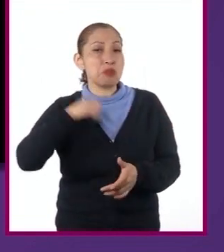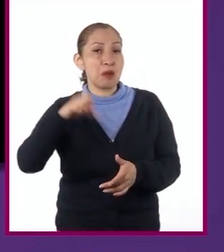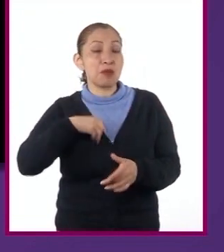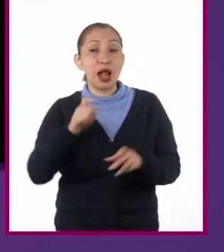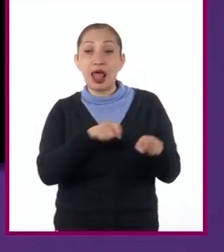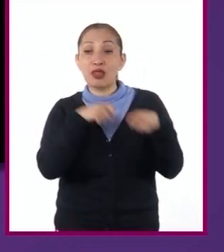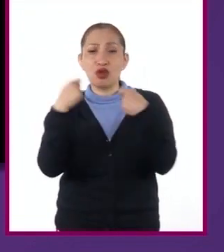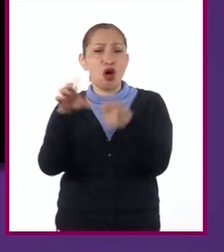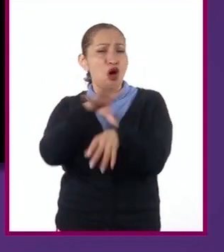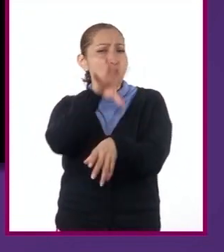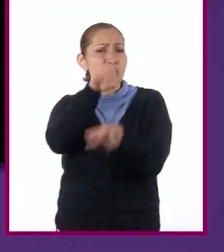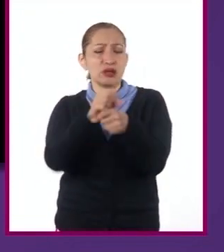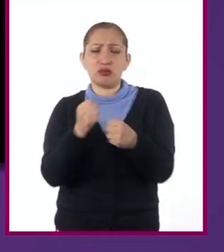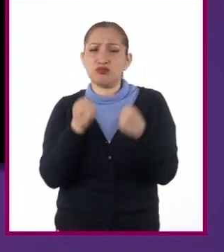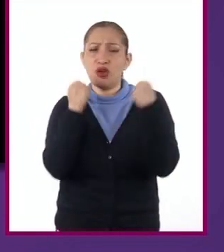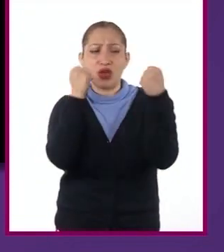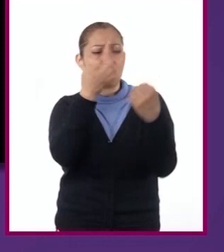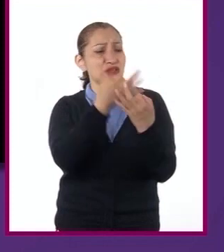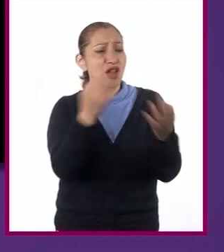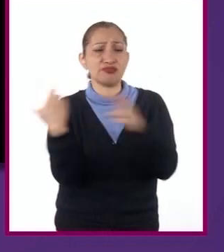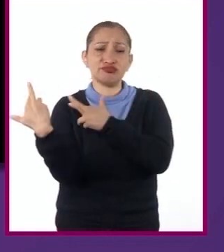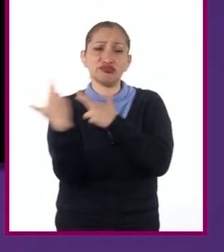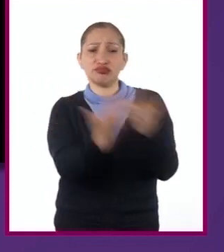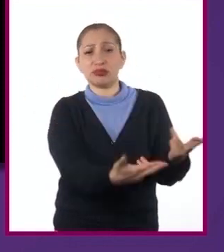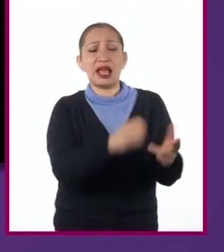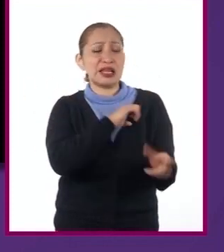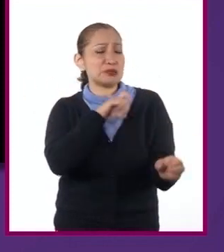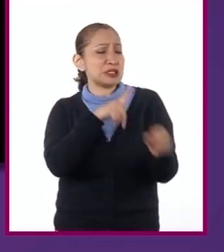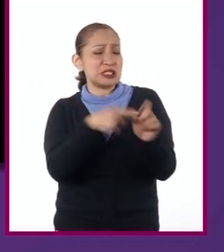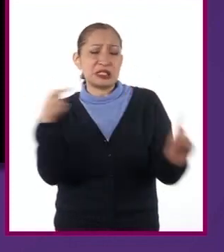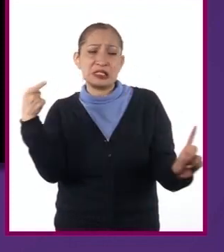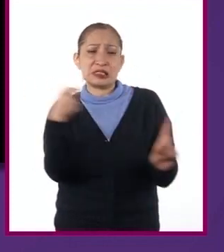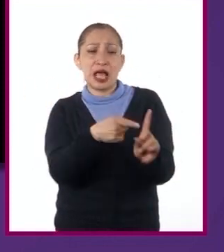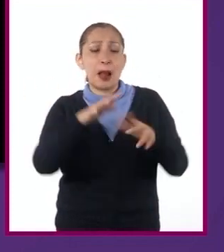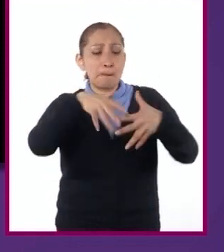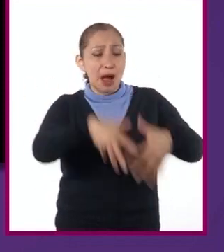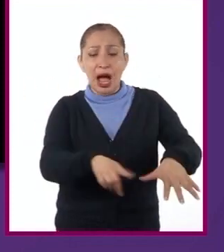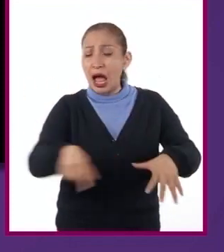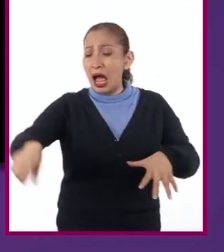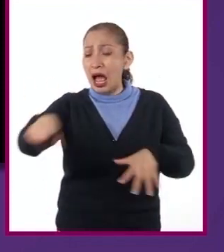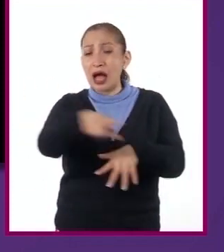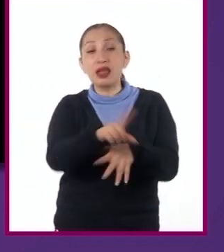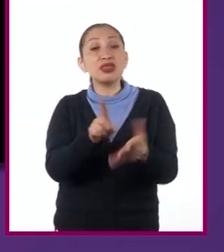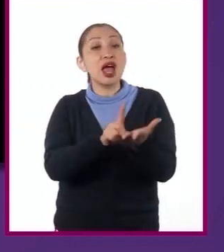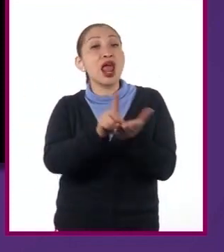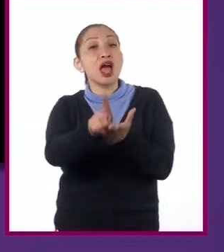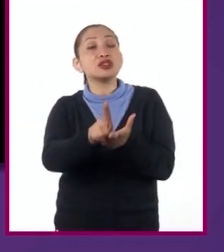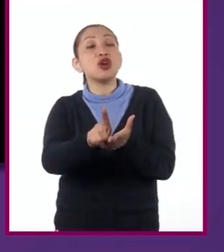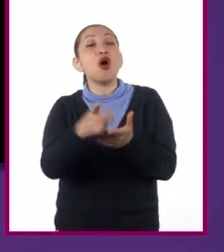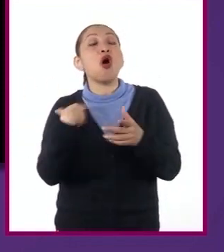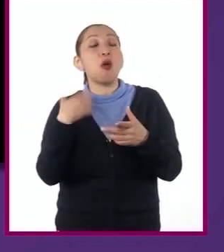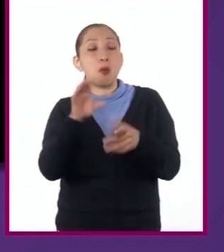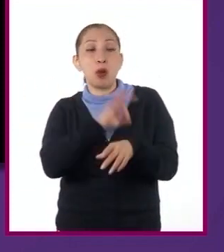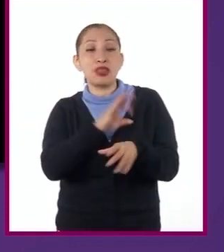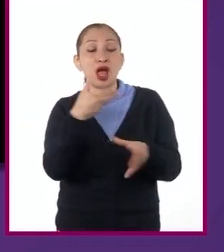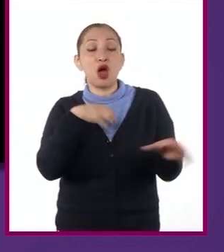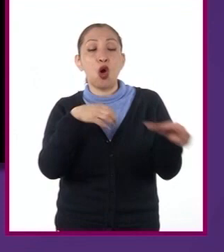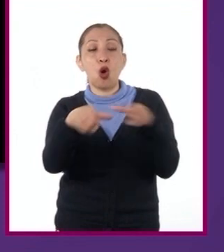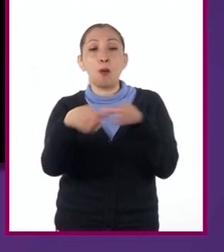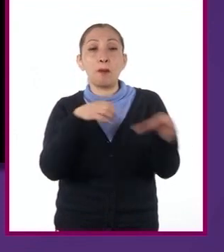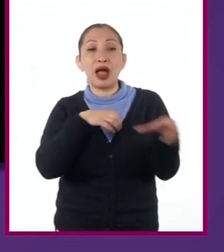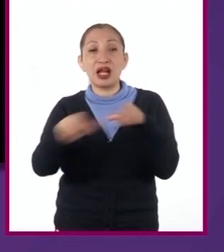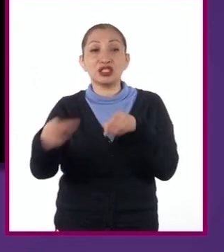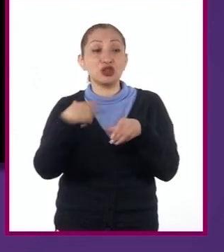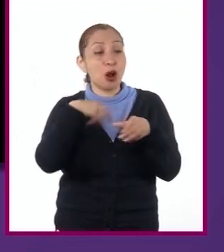cedió el poder absoluto sobre las tierras, la exclusividad sobre los mares y el derecho a comerciar los productos de las